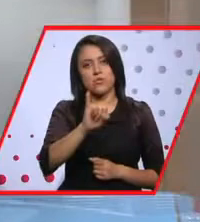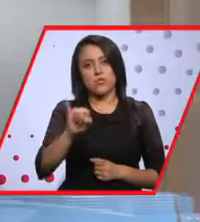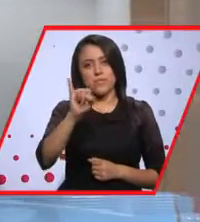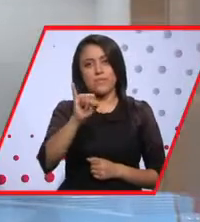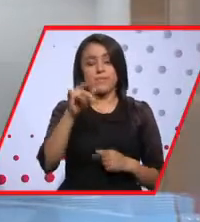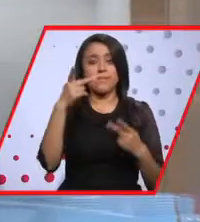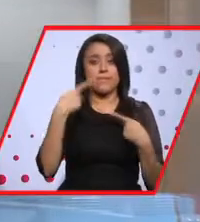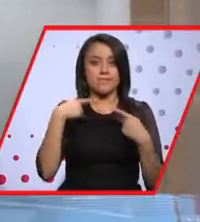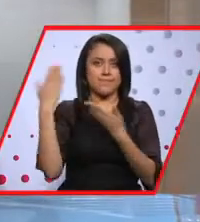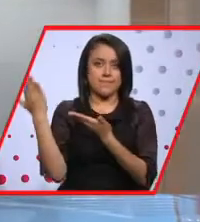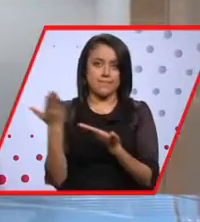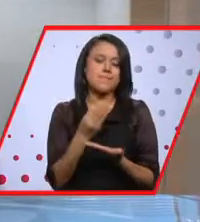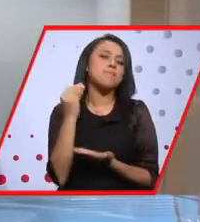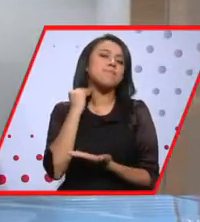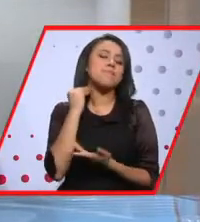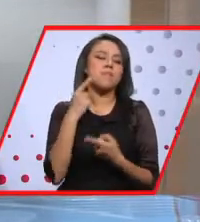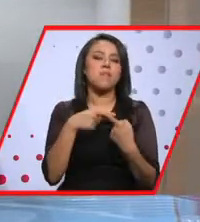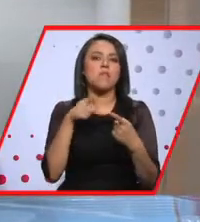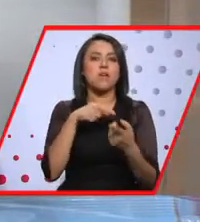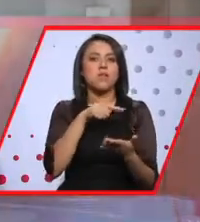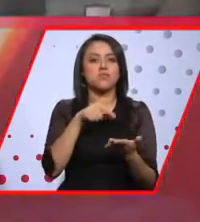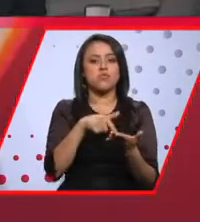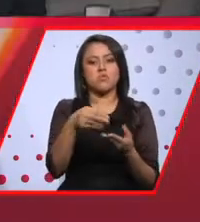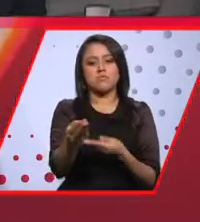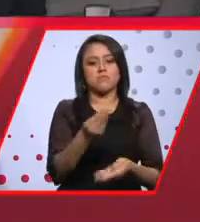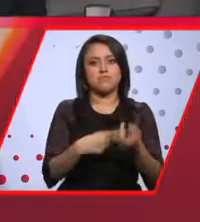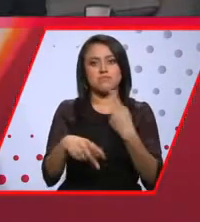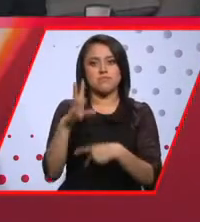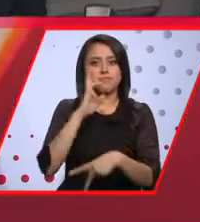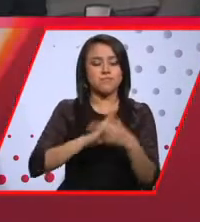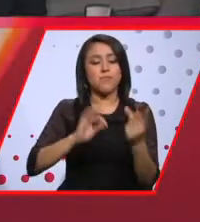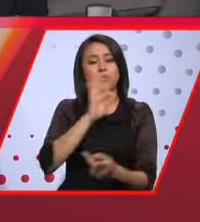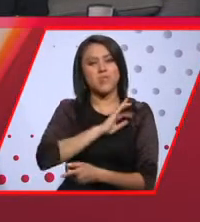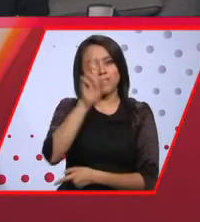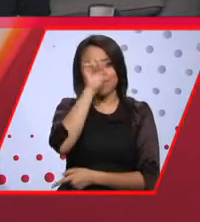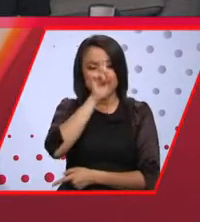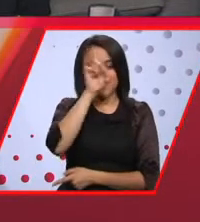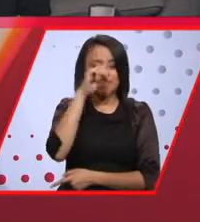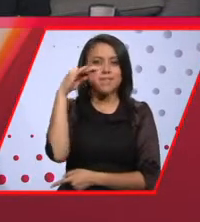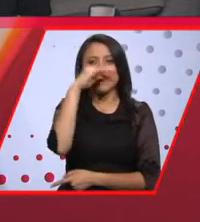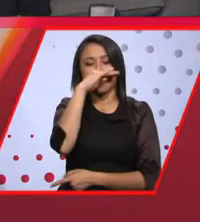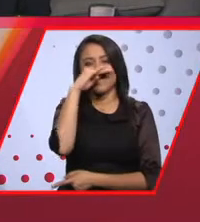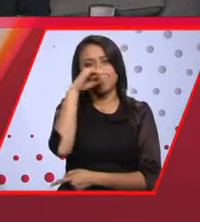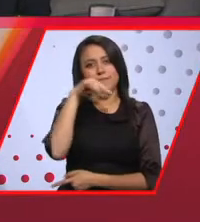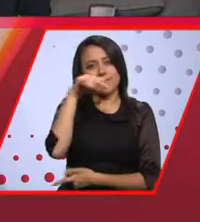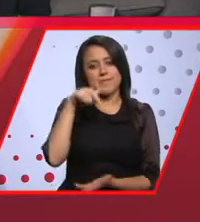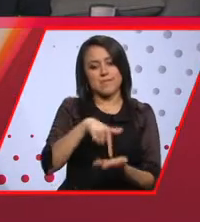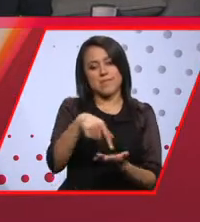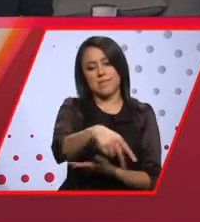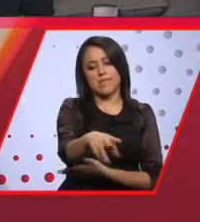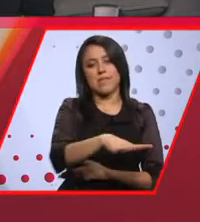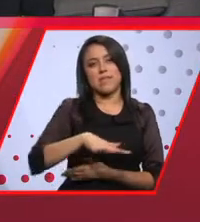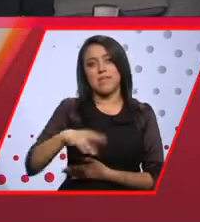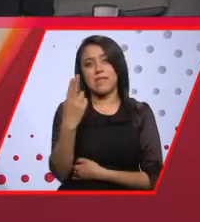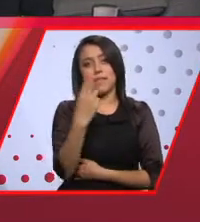Lunes y jueves están los abogados de diferentes bufetes jurídicos brindando orientación gratuita a quien lo necesite